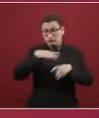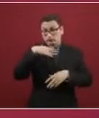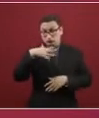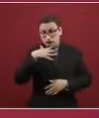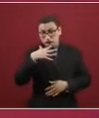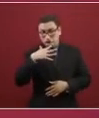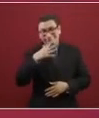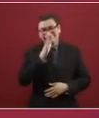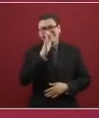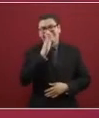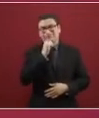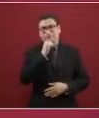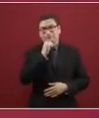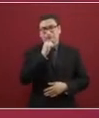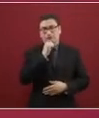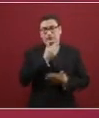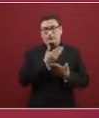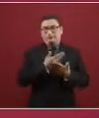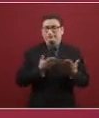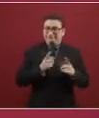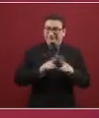este qué